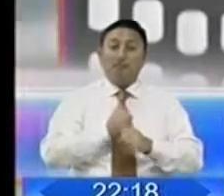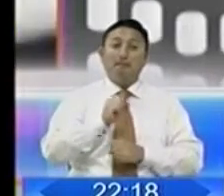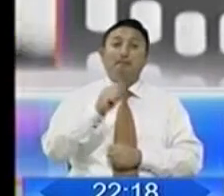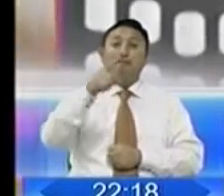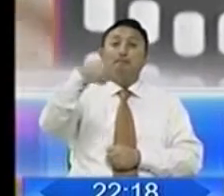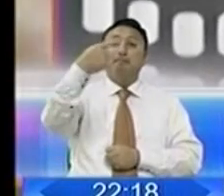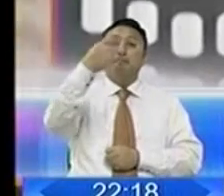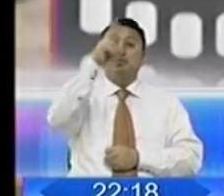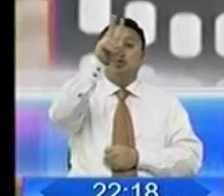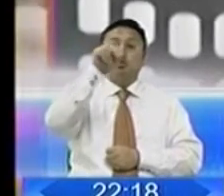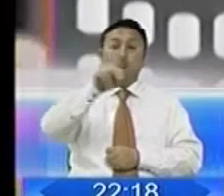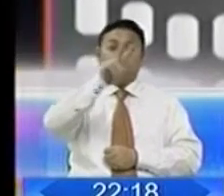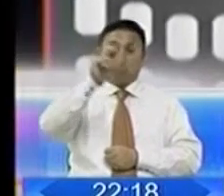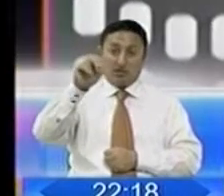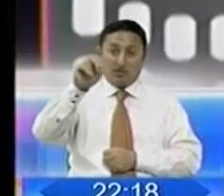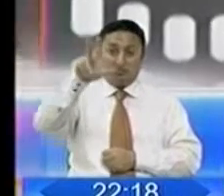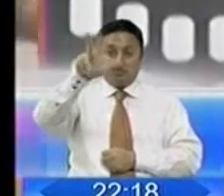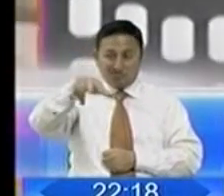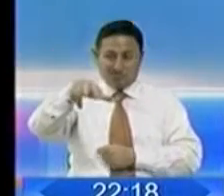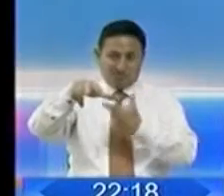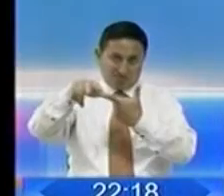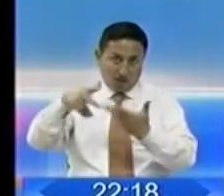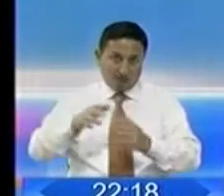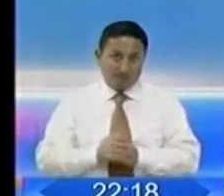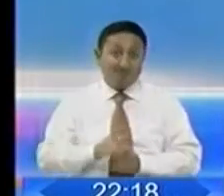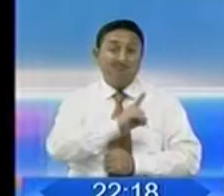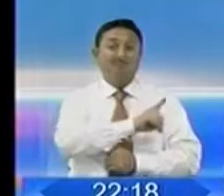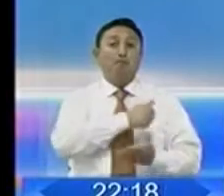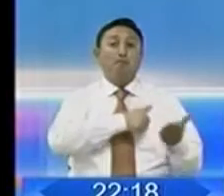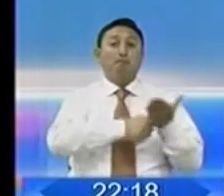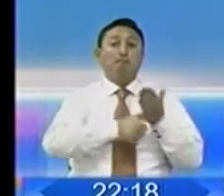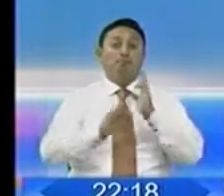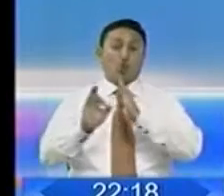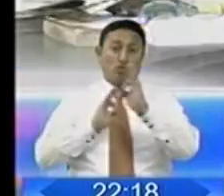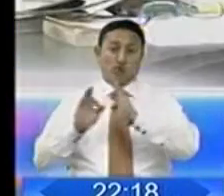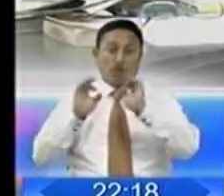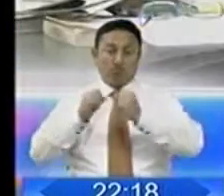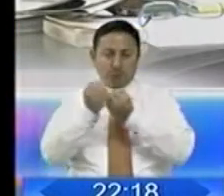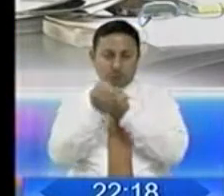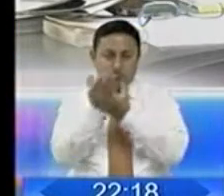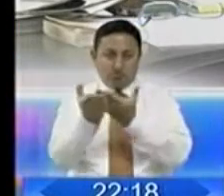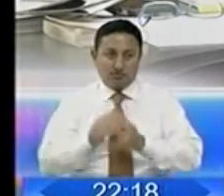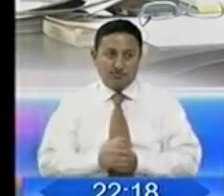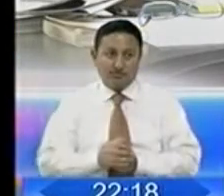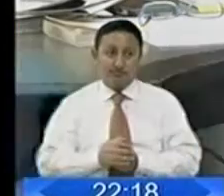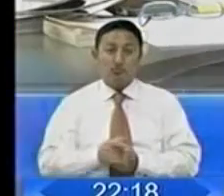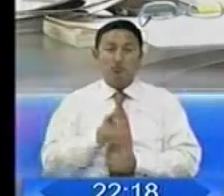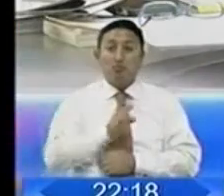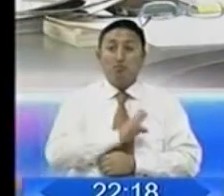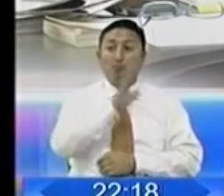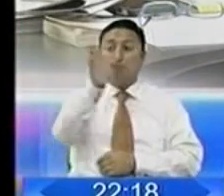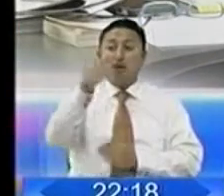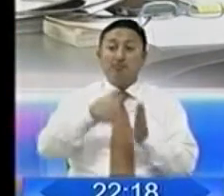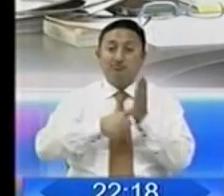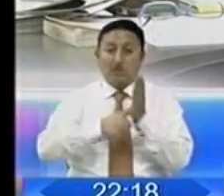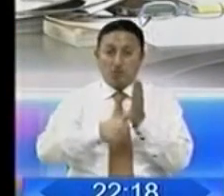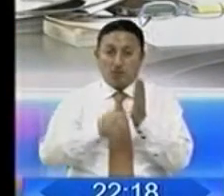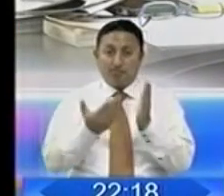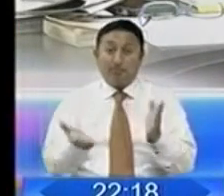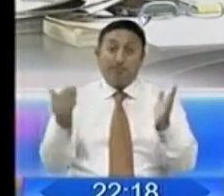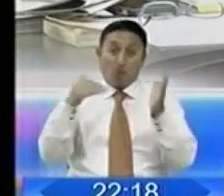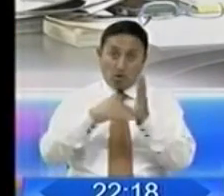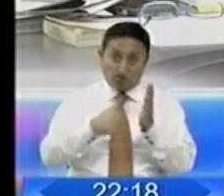del 2020. Así lo dio a conocer el ministro de Telecomunicaciones, Andrés Michelena. Cuando usted vaya a sacar la cédula nuevamente, esta